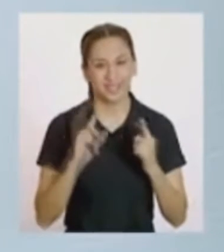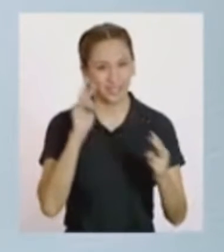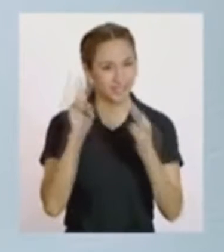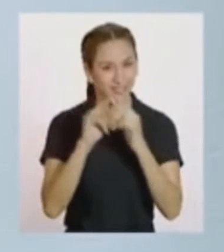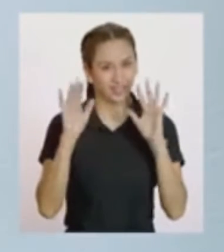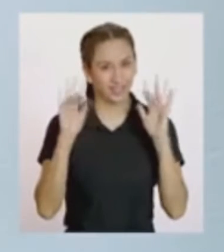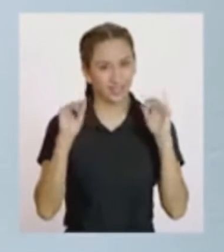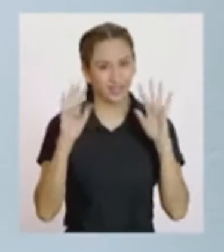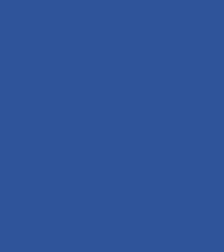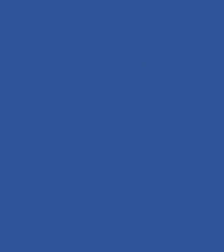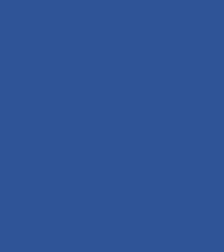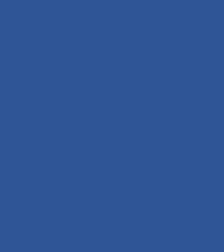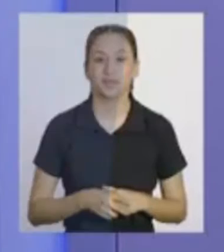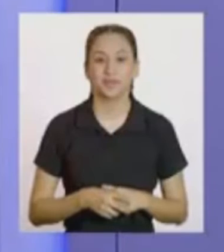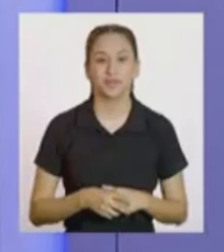¡Listo! ¡Nos vemos!